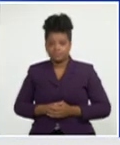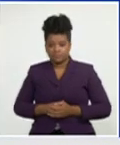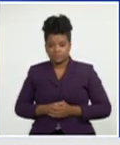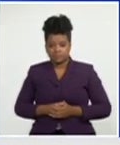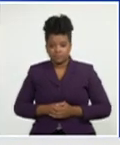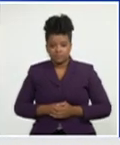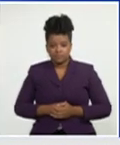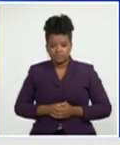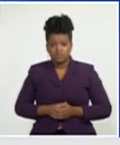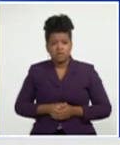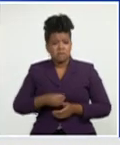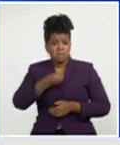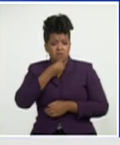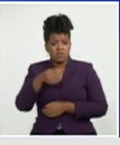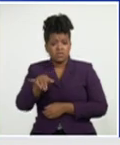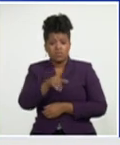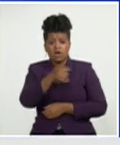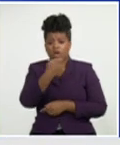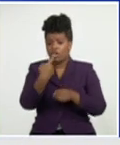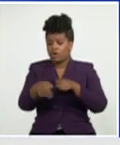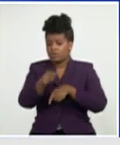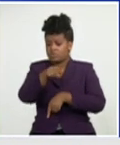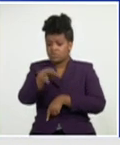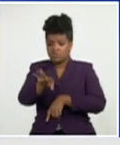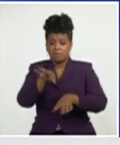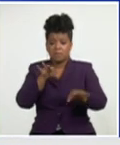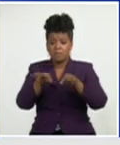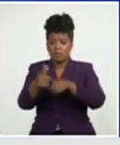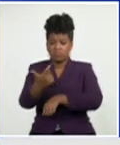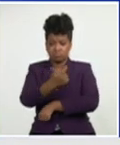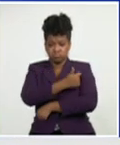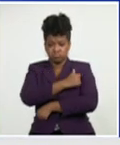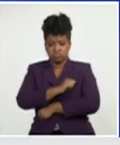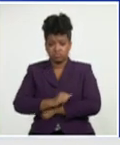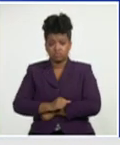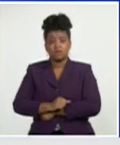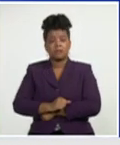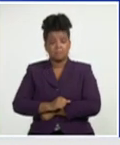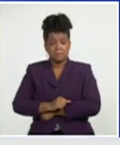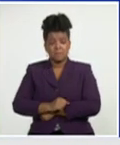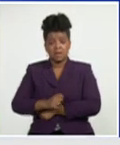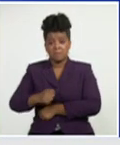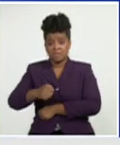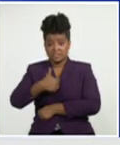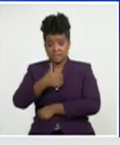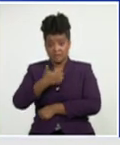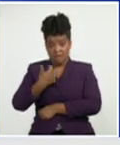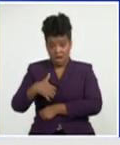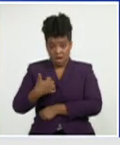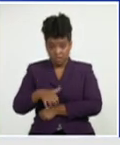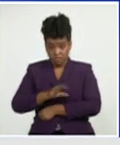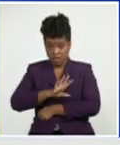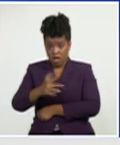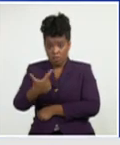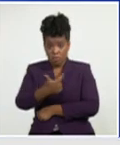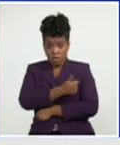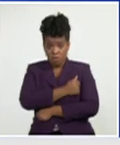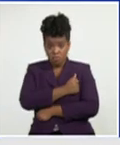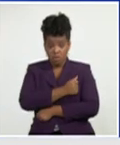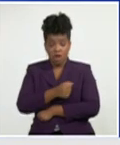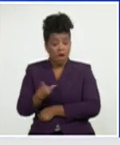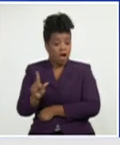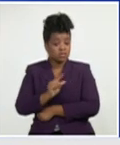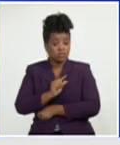a otros candidatos vacunales. Sí. Y de hecho, el presidente de Argentina, que está vacunado con Sputnik, estaba el otro día en las noticias de que había dado